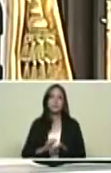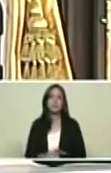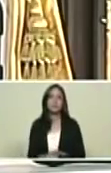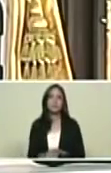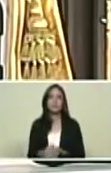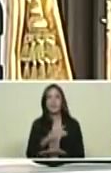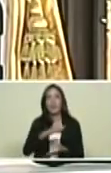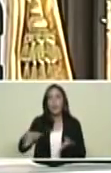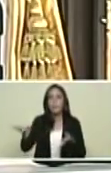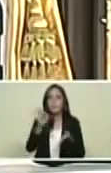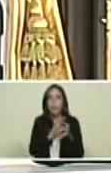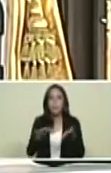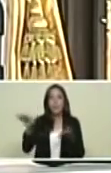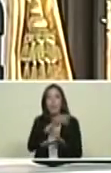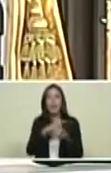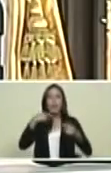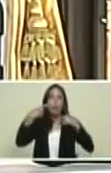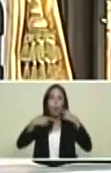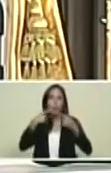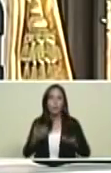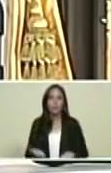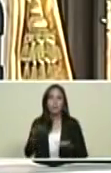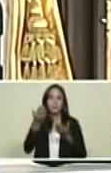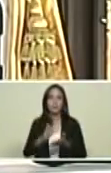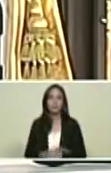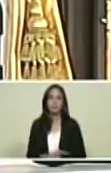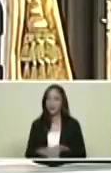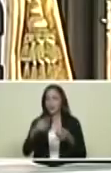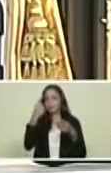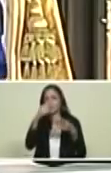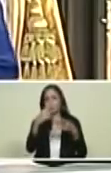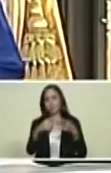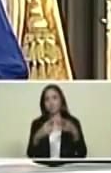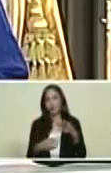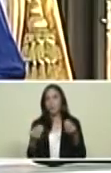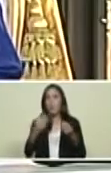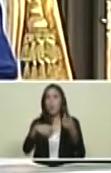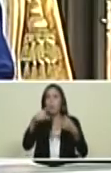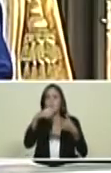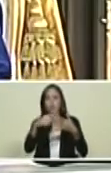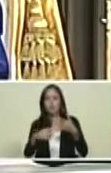el papel lustrillo que lo piden, entre otros útiles